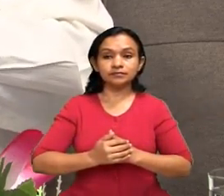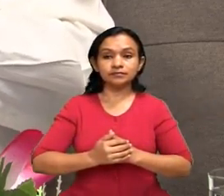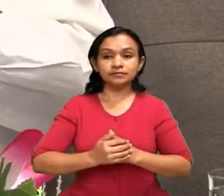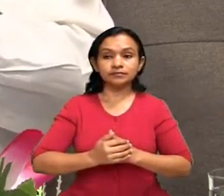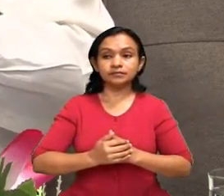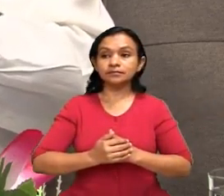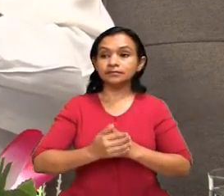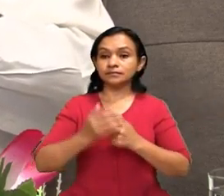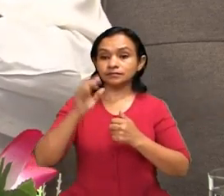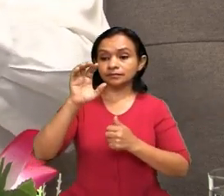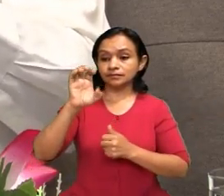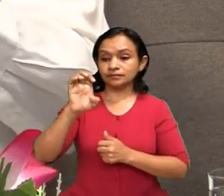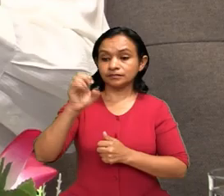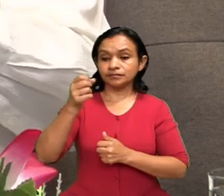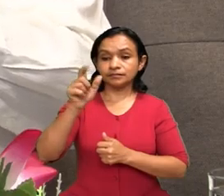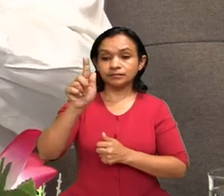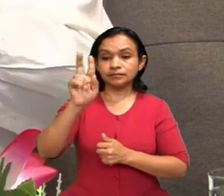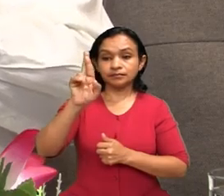Estrada